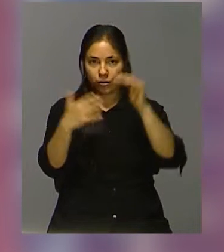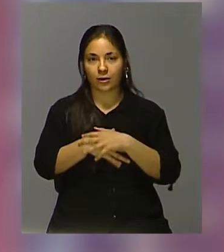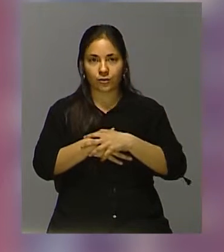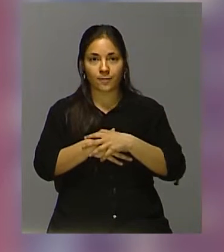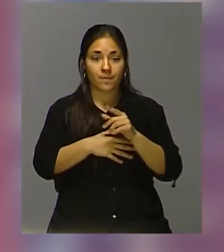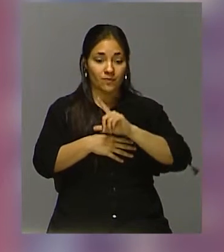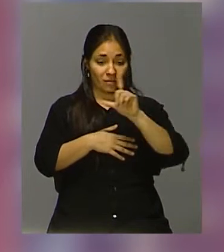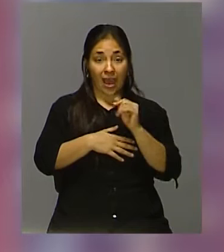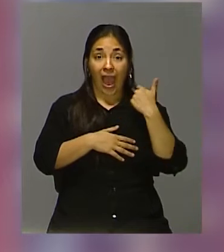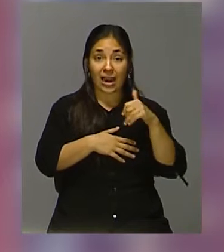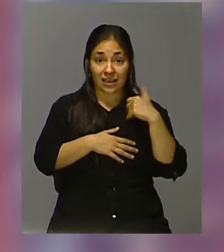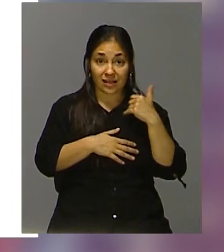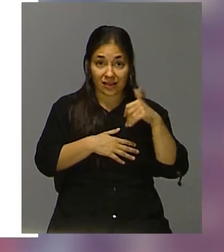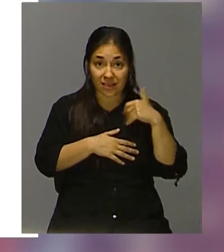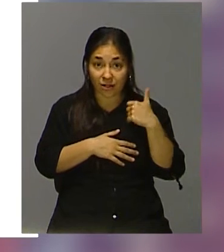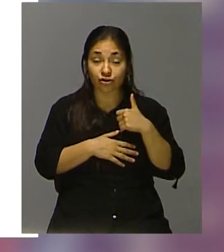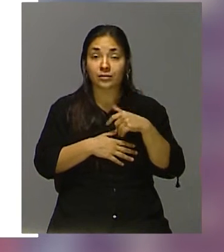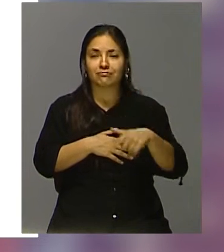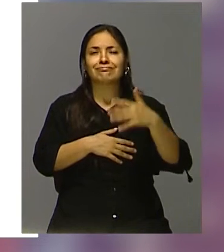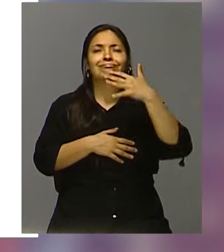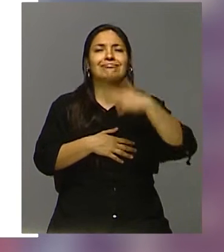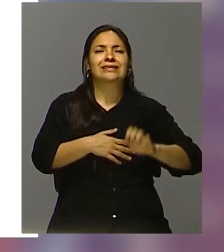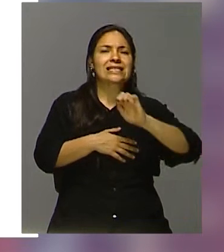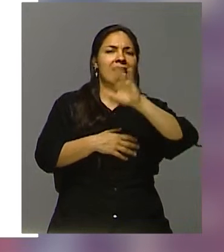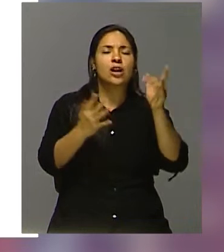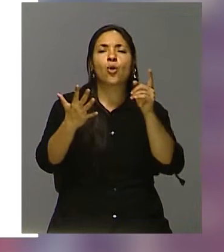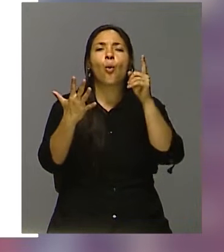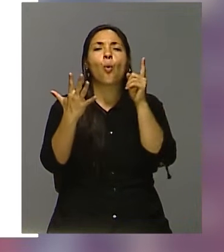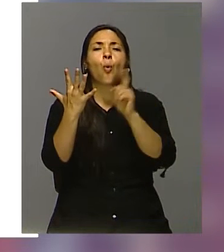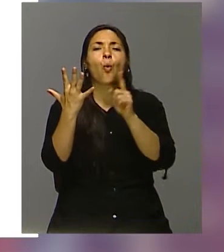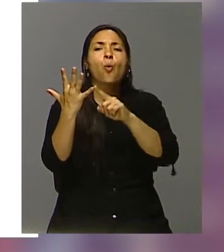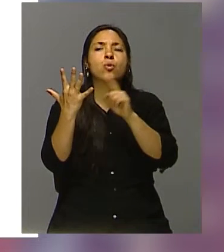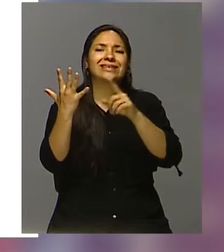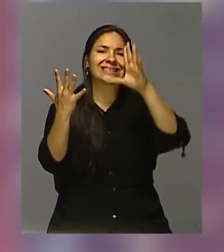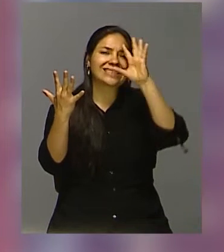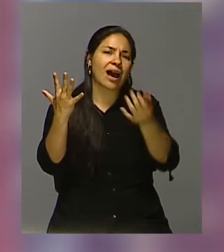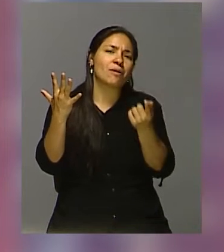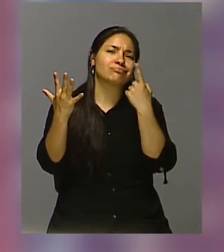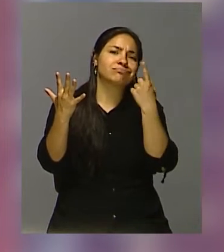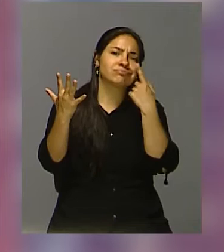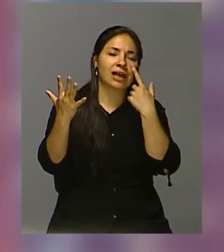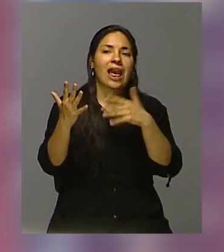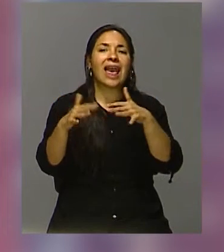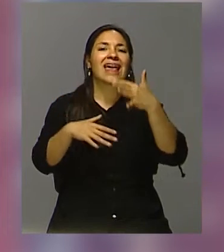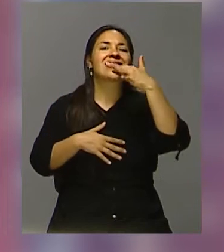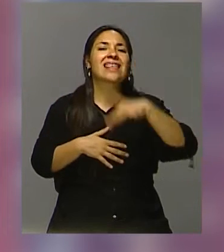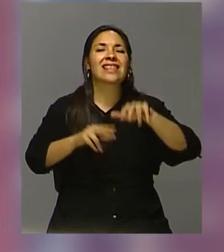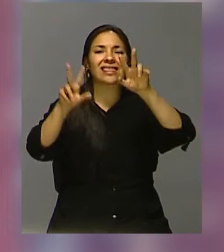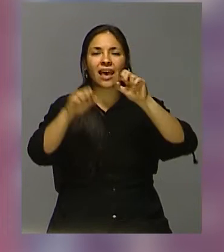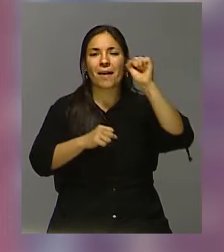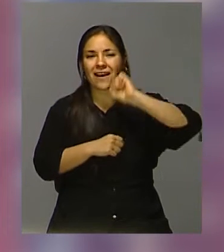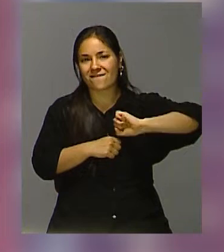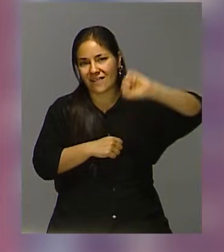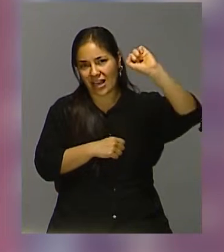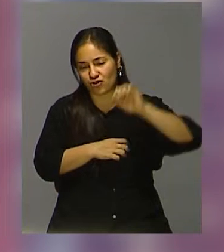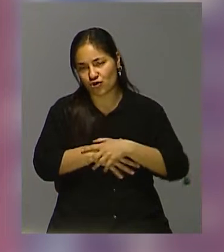muy bien parados en una que Mm. nos identifica con toda claridad, que es comprender la cuestión de la inflación. Sí.